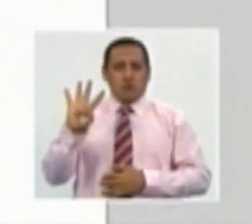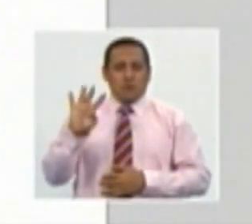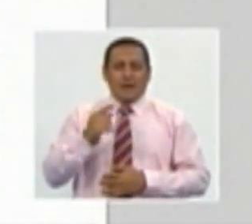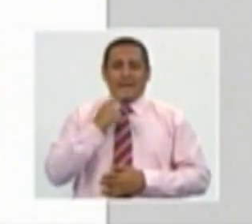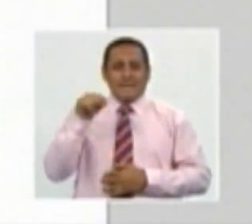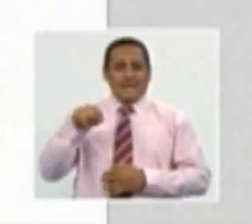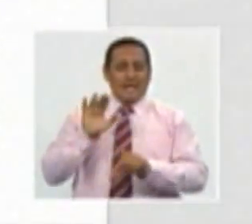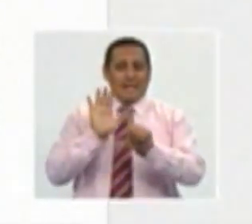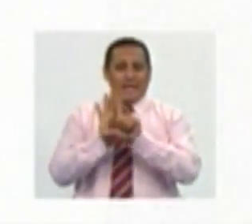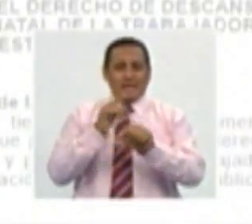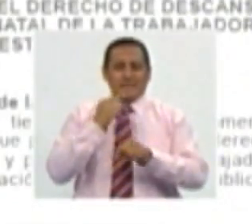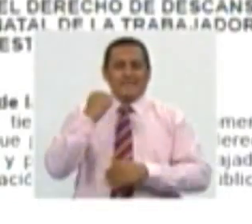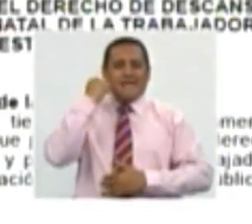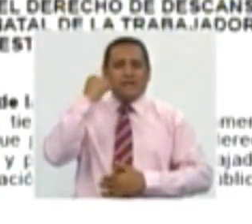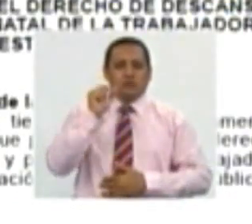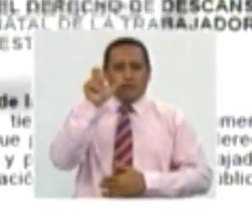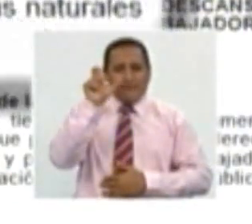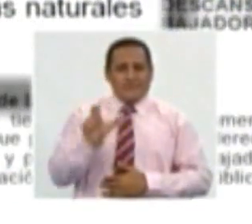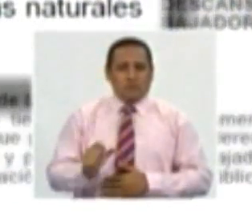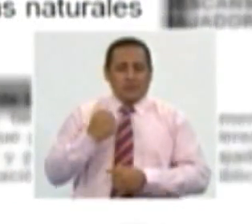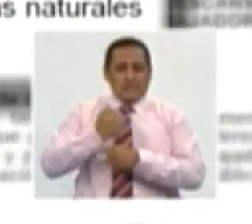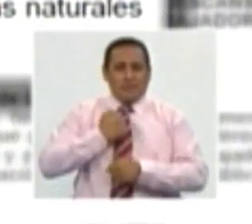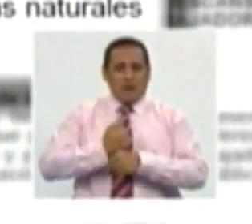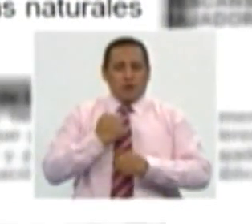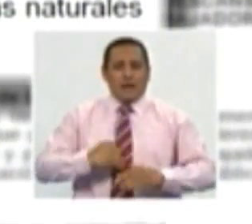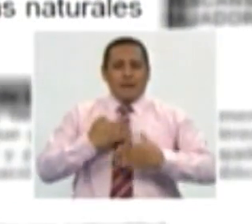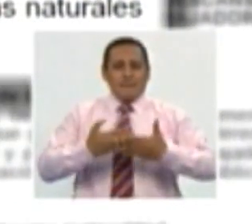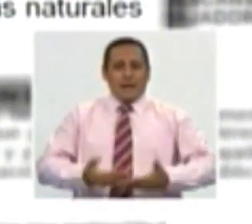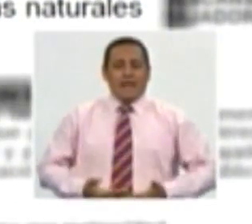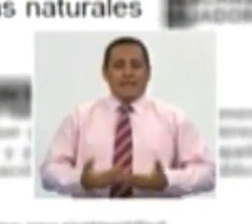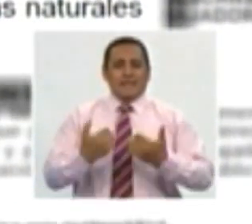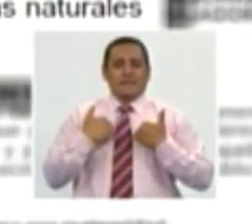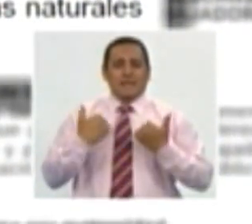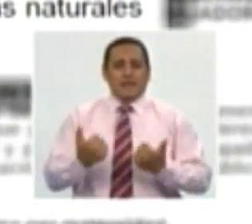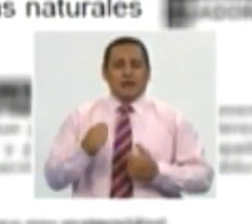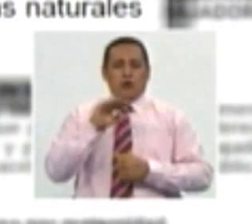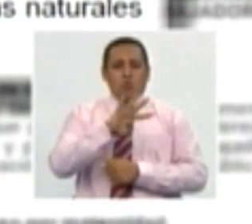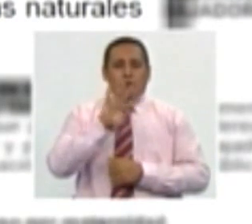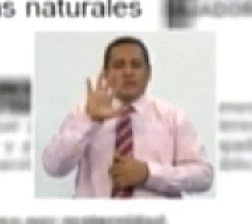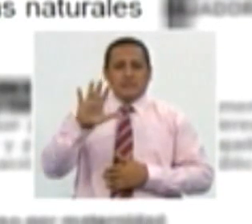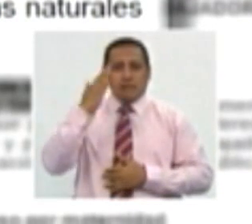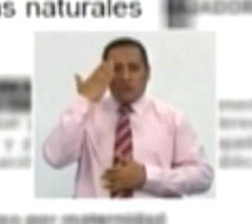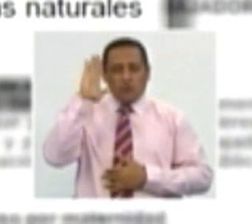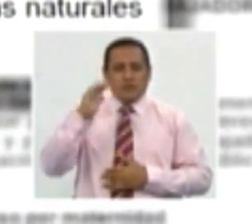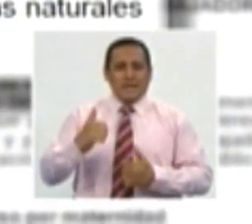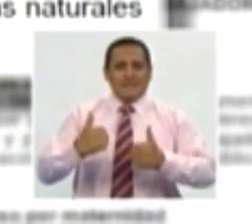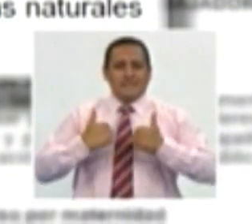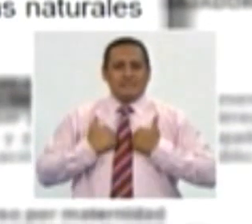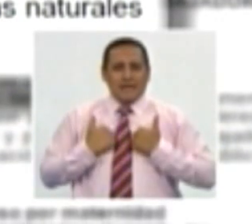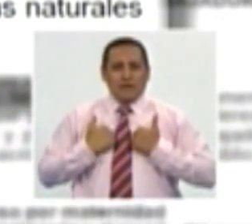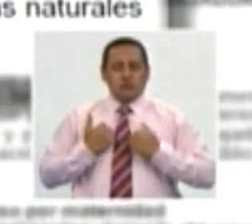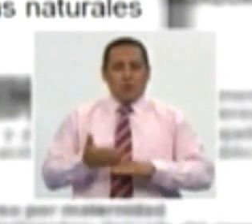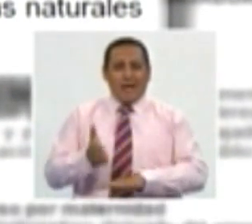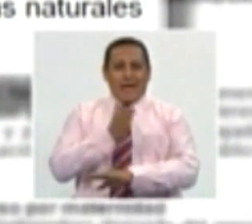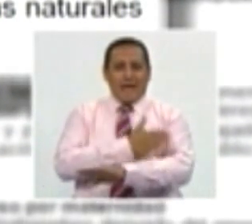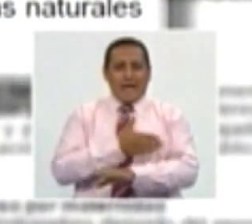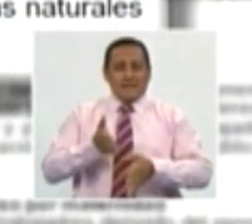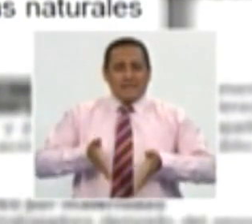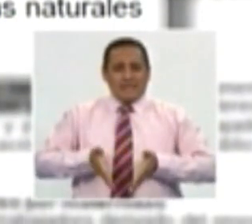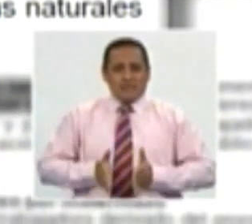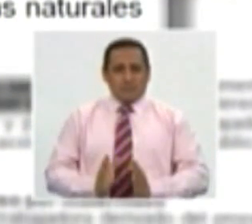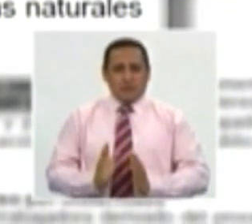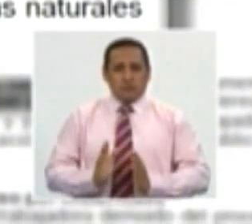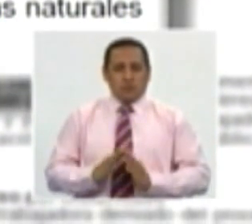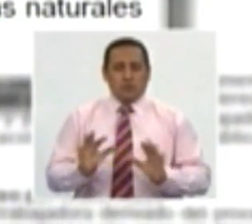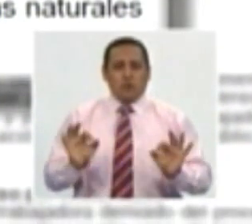26644, que estableció el derecho de la trabajadora gestante a contar con 45 días de descanso antes de la